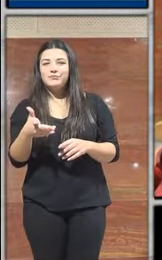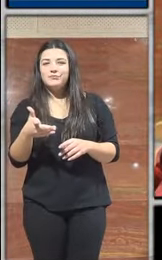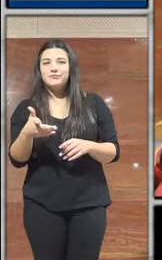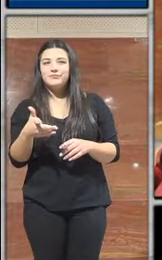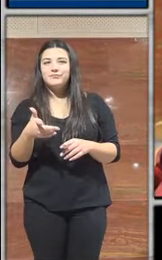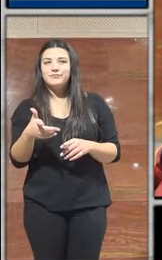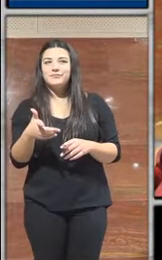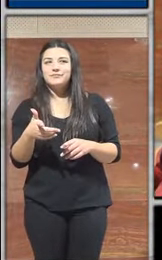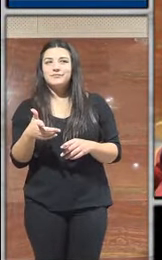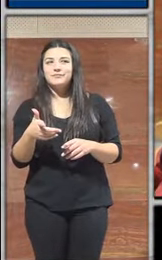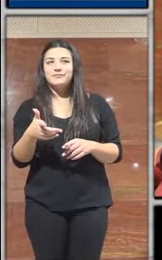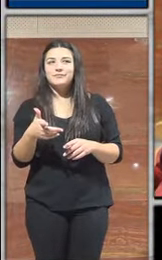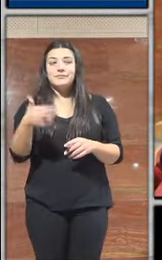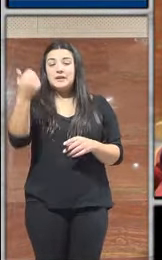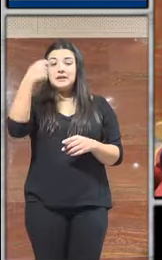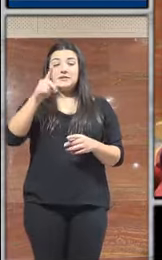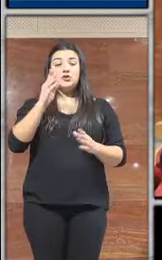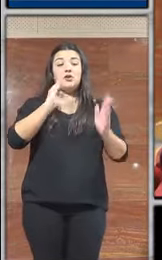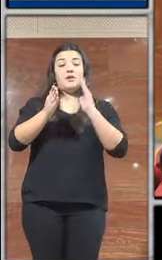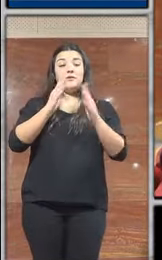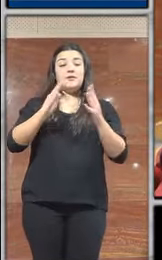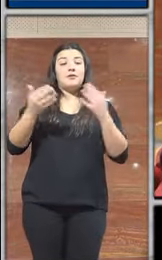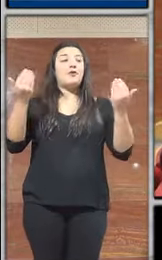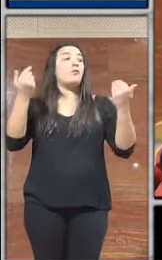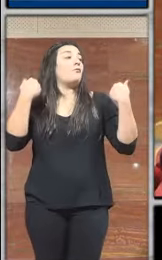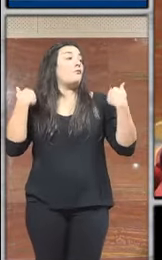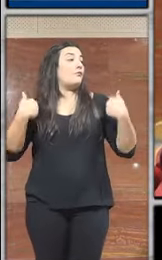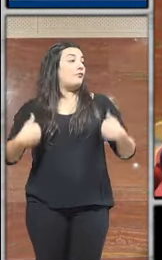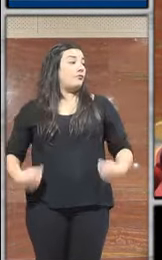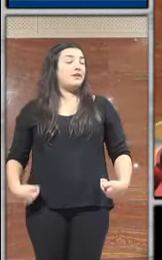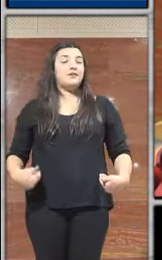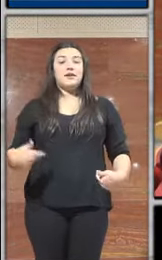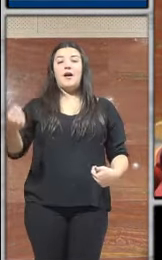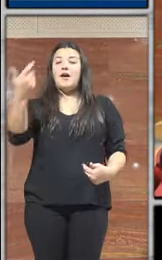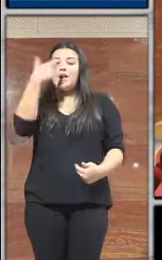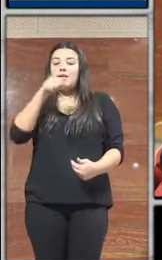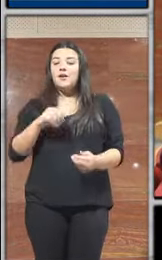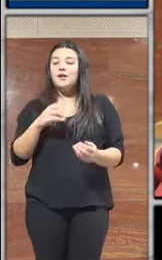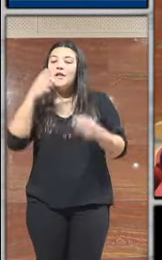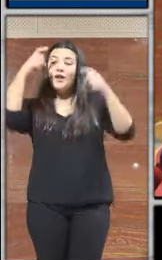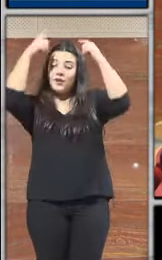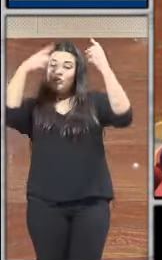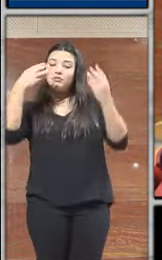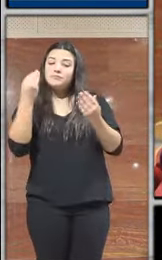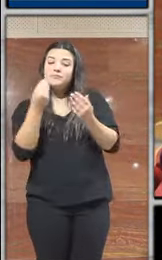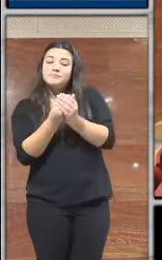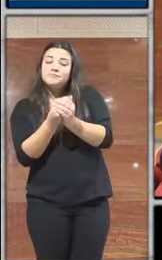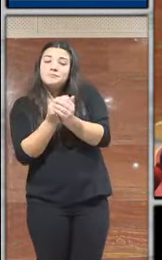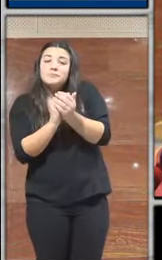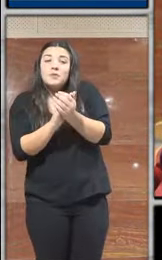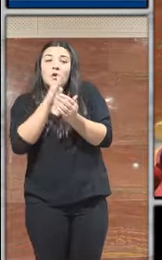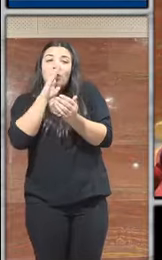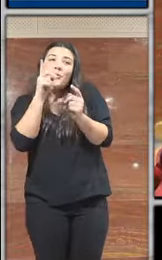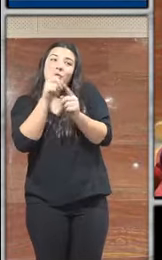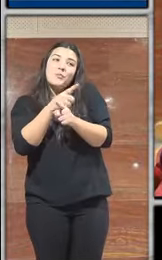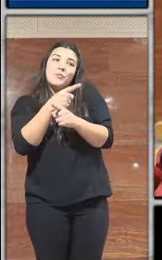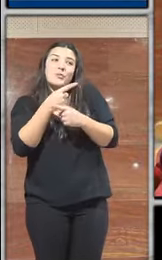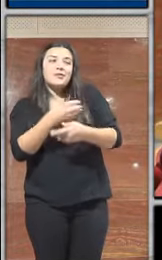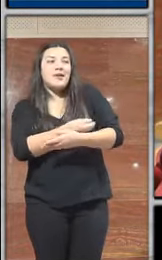clases de rehabilitación física con más gusto se abrazaba a él le daba caricia no se sonaba una música